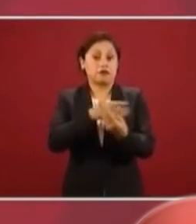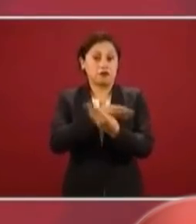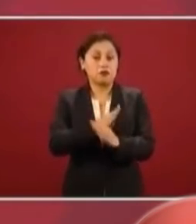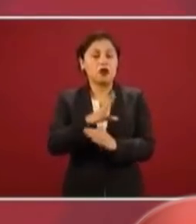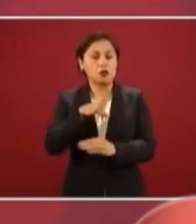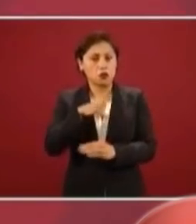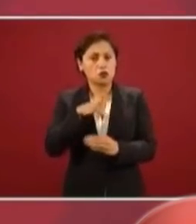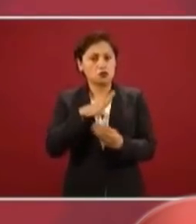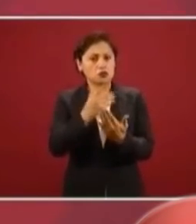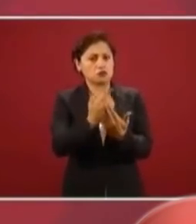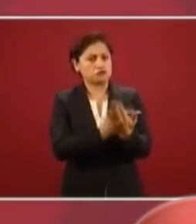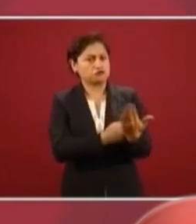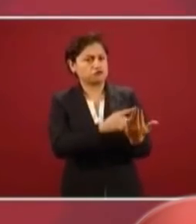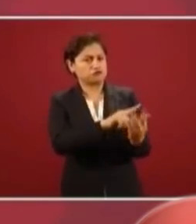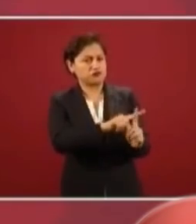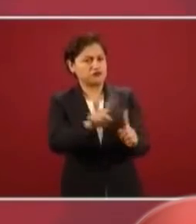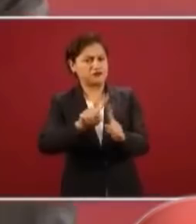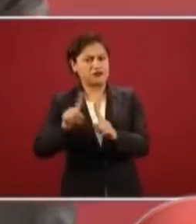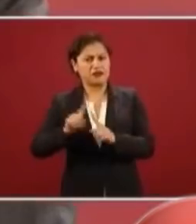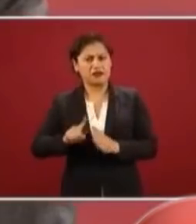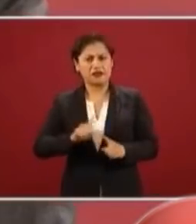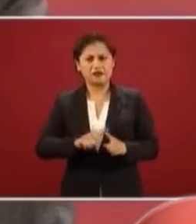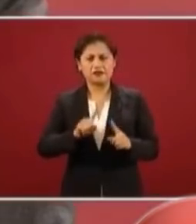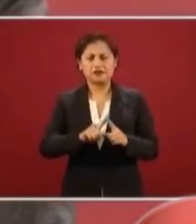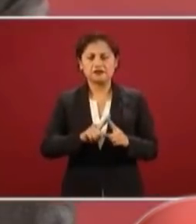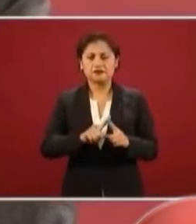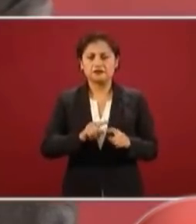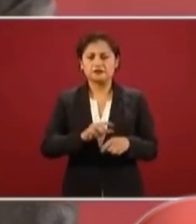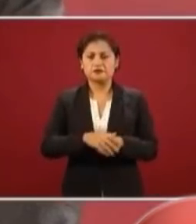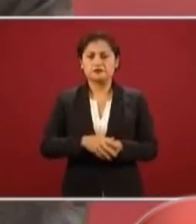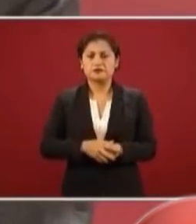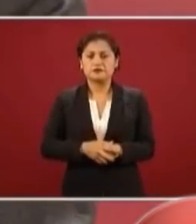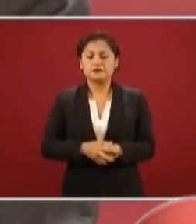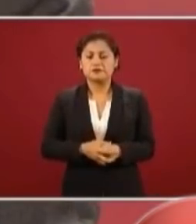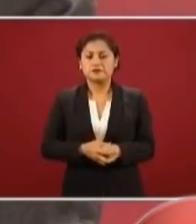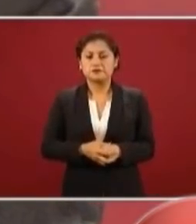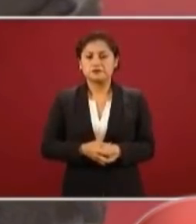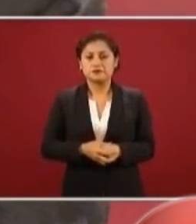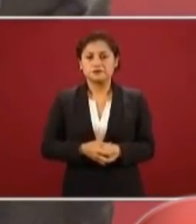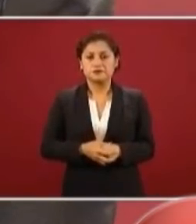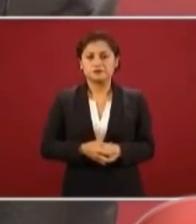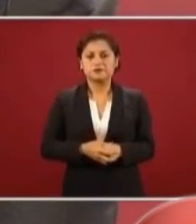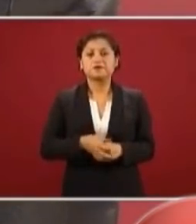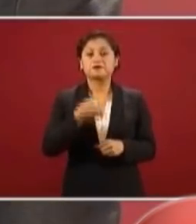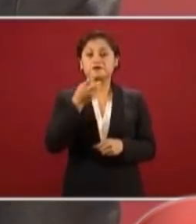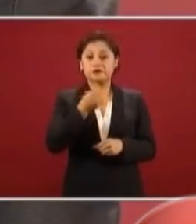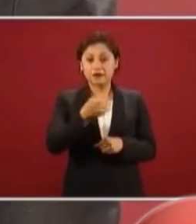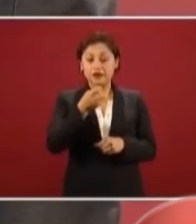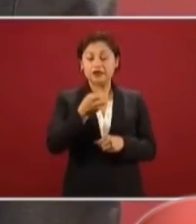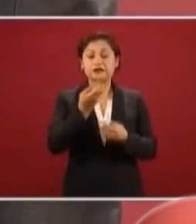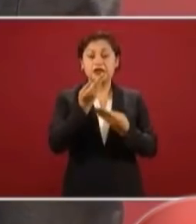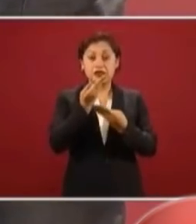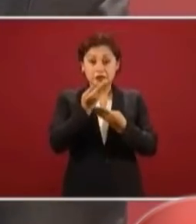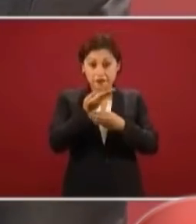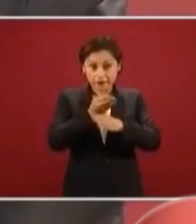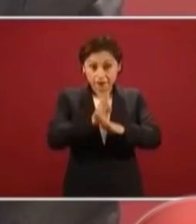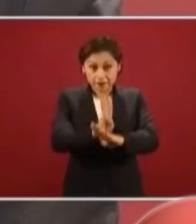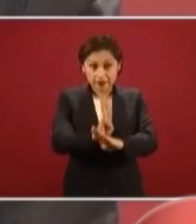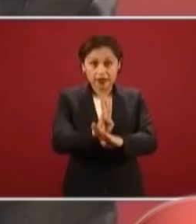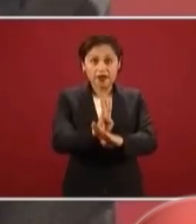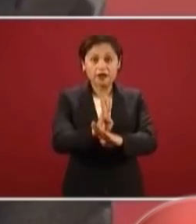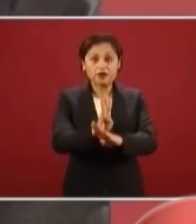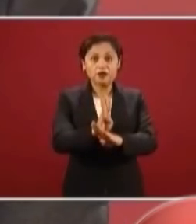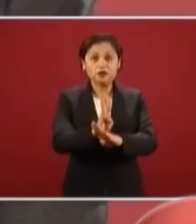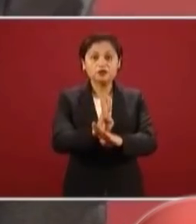de las posibles cuentas que tengan bancos del